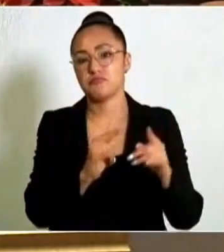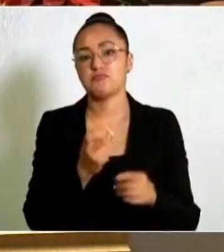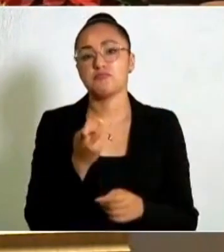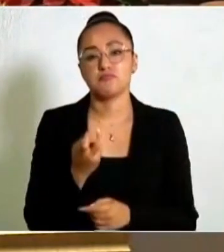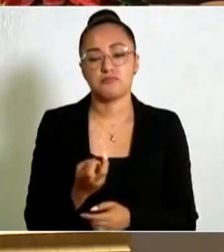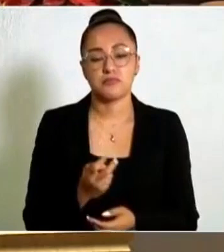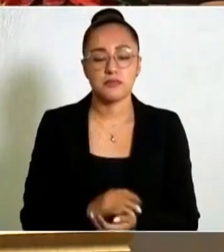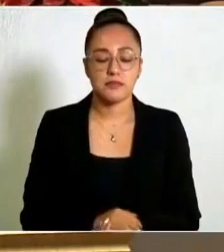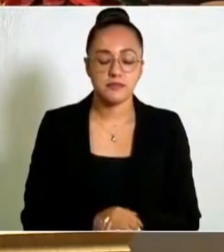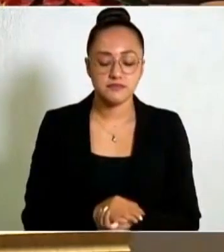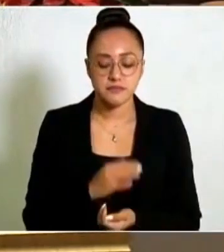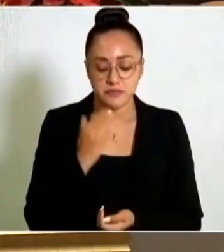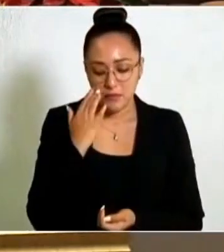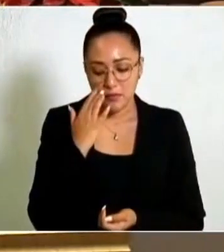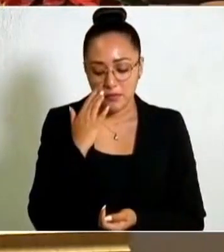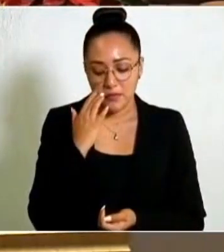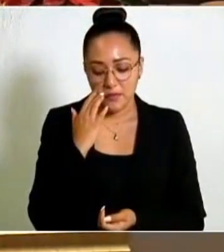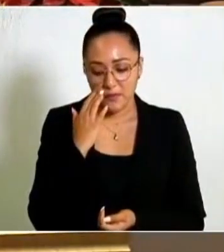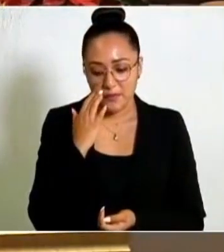nunca